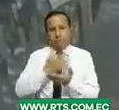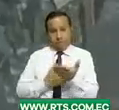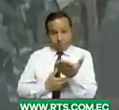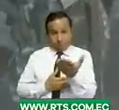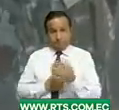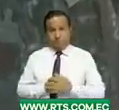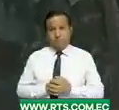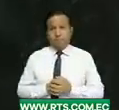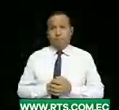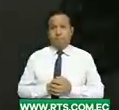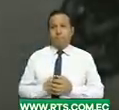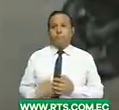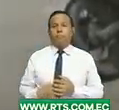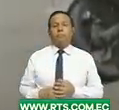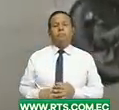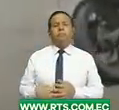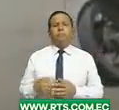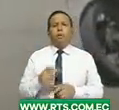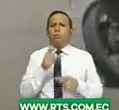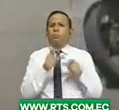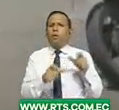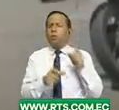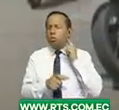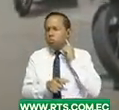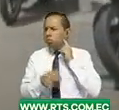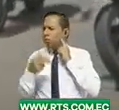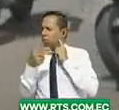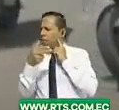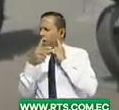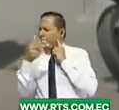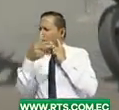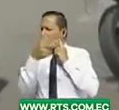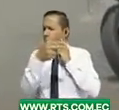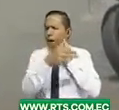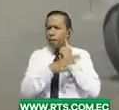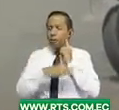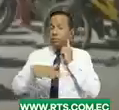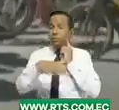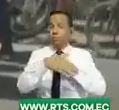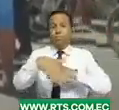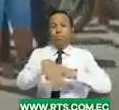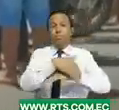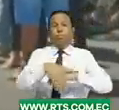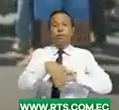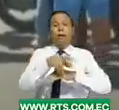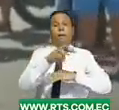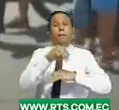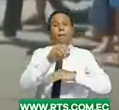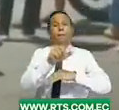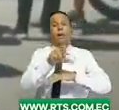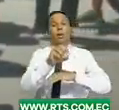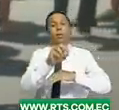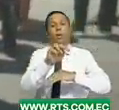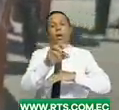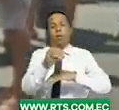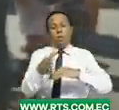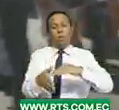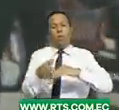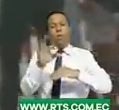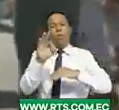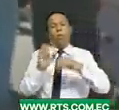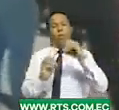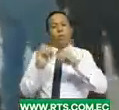El ruido de las balas retumbaron en las inmediaciones de las calles Pedro Vicente Maldonado y 9 de octubre, centro de la ciudad de